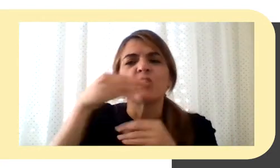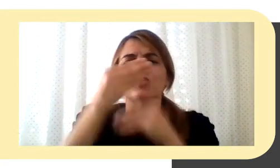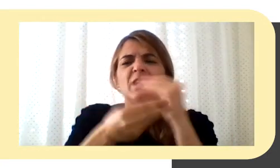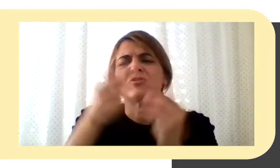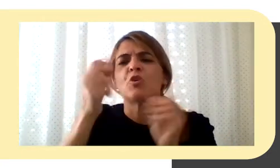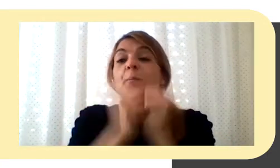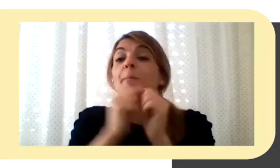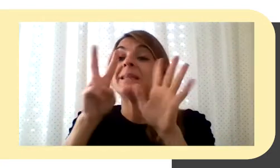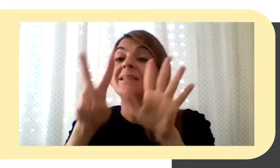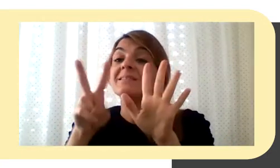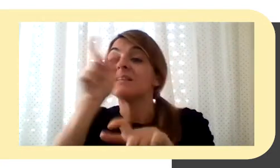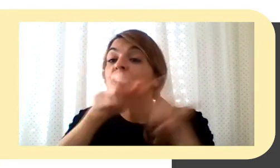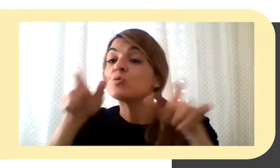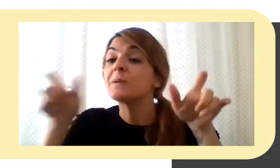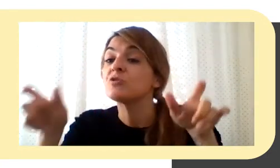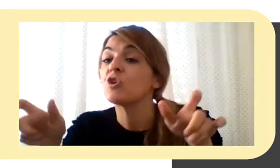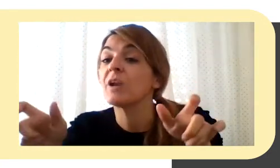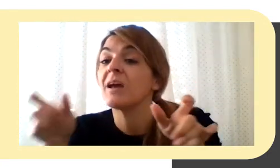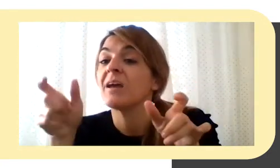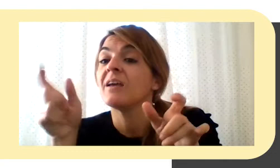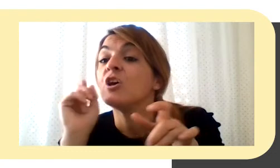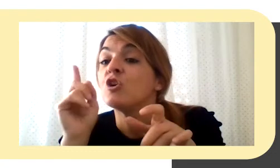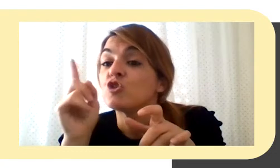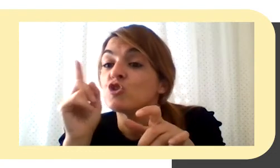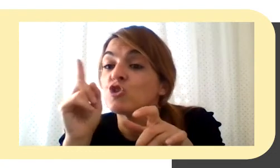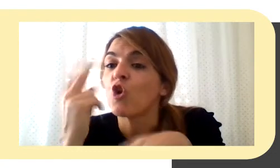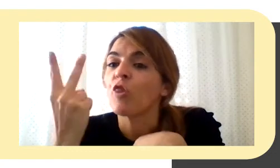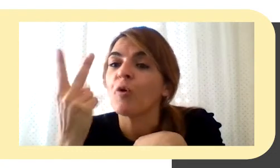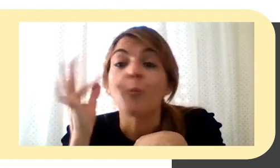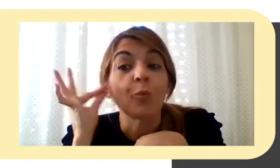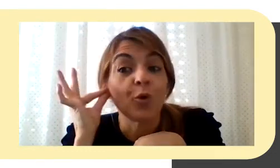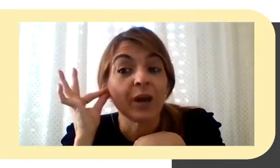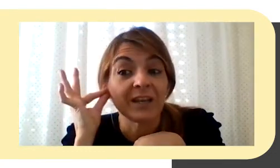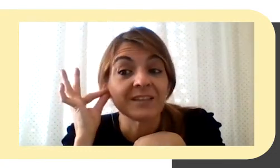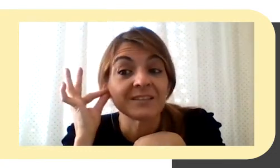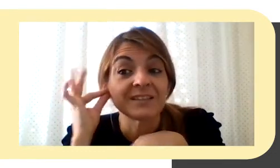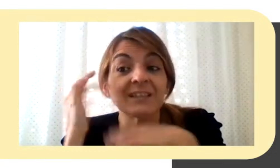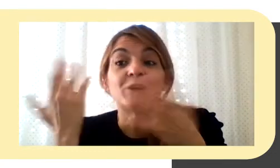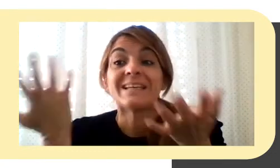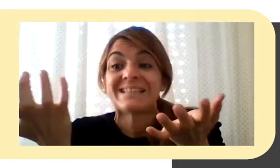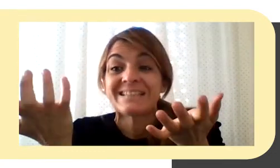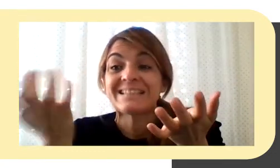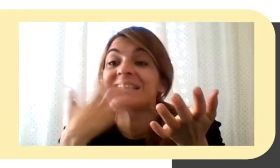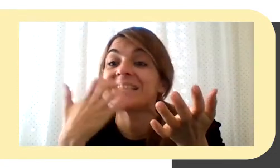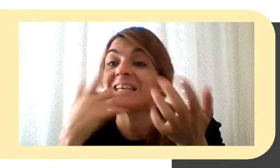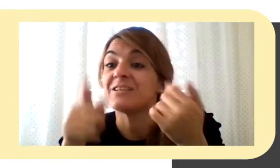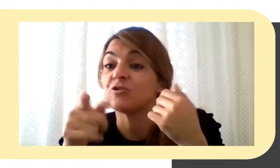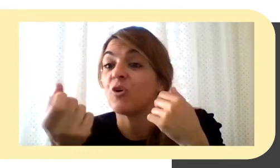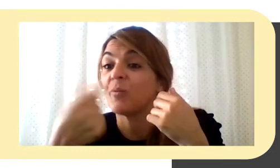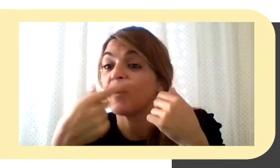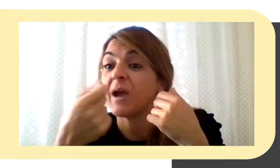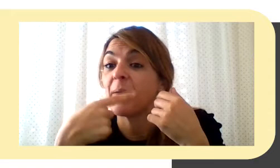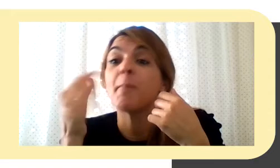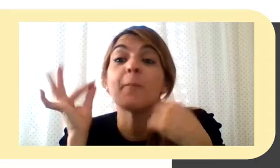donde 25 son hombres y 2 son mujeres. A ver, para un fármaco que se van a tomar las mujeres, no tiene